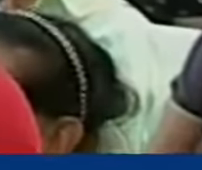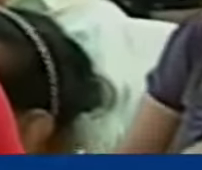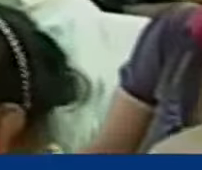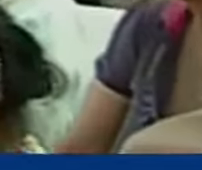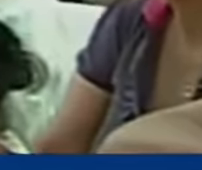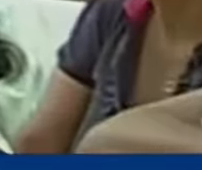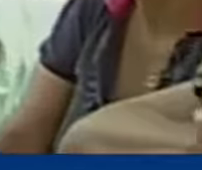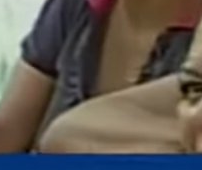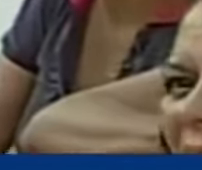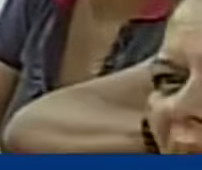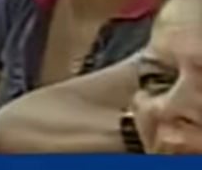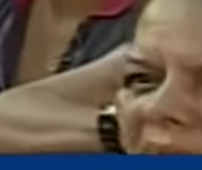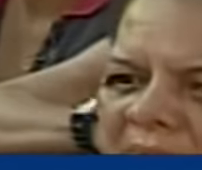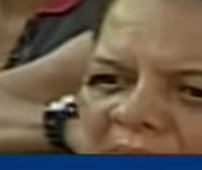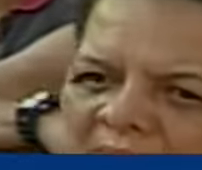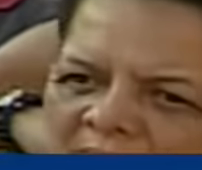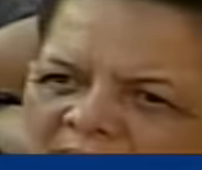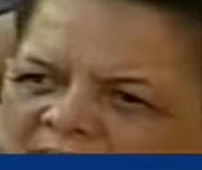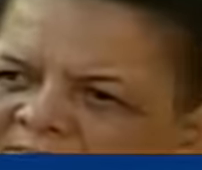Bien gafo que hay que hacer.